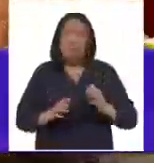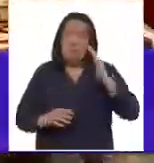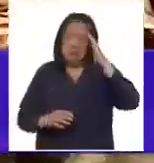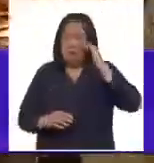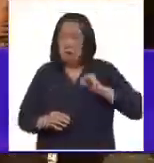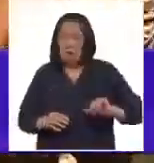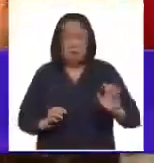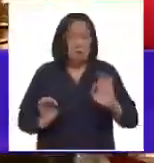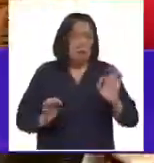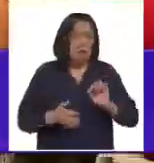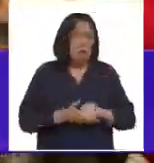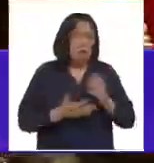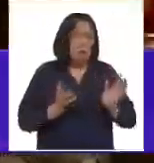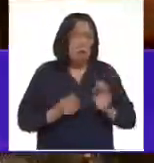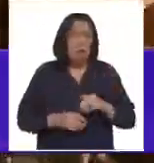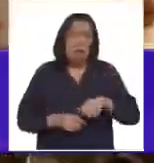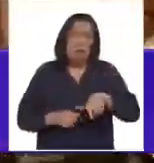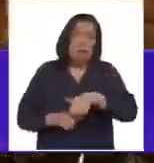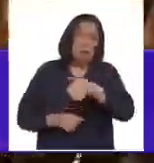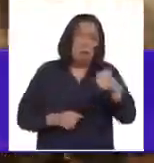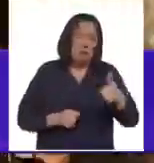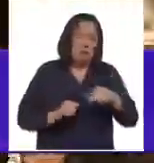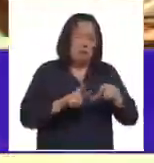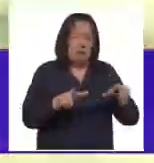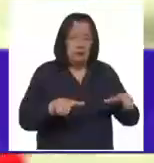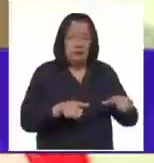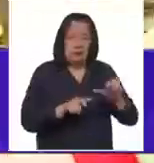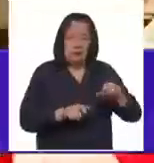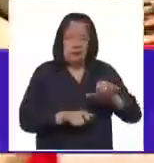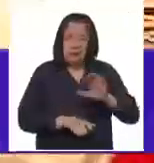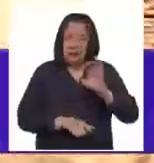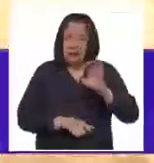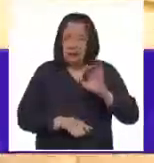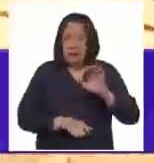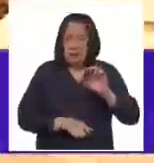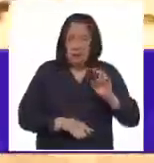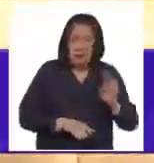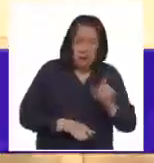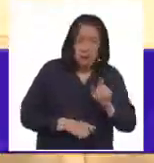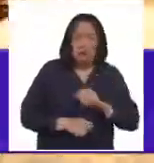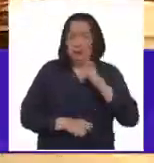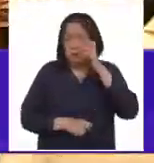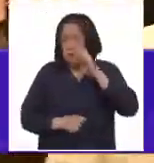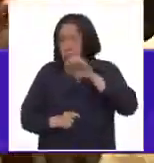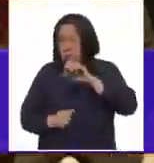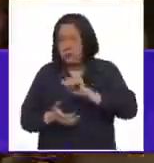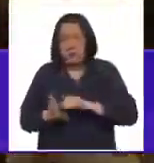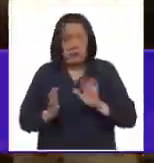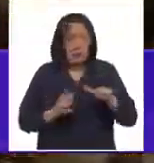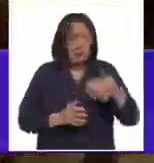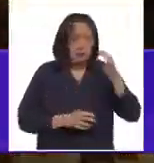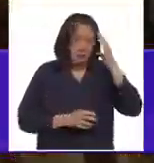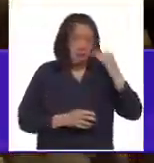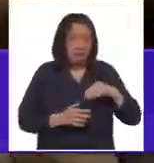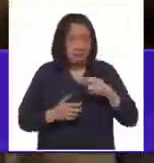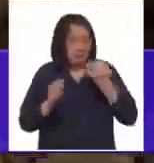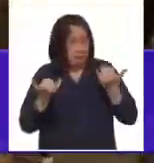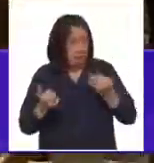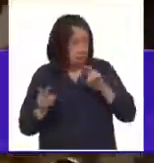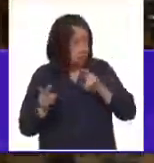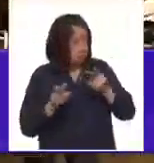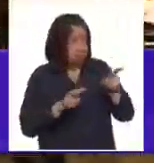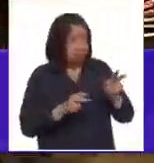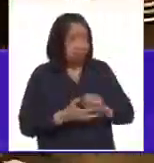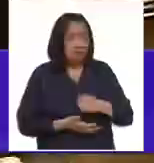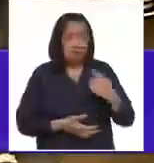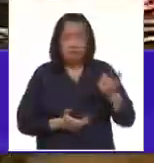Lima. Más adelante, por Cusco, Puno, sí me han comentado que hay efectivos de Serenazgo, pero como ves, no solamente